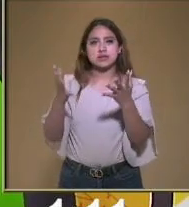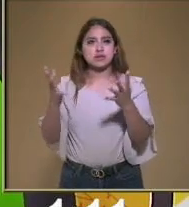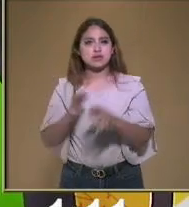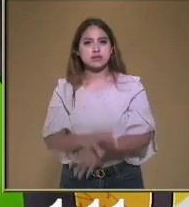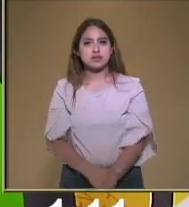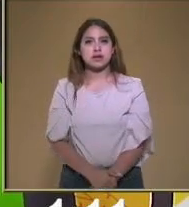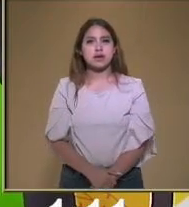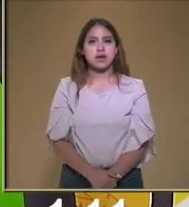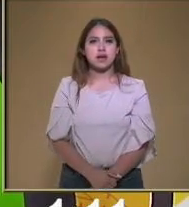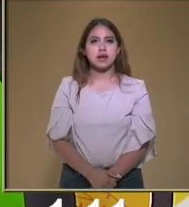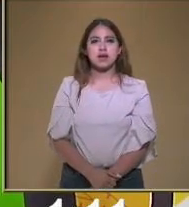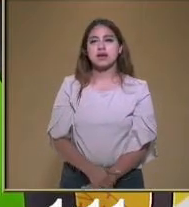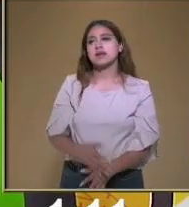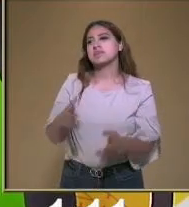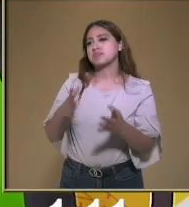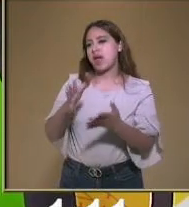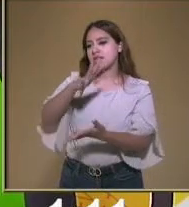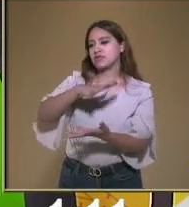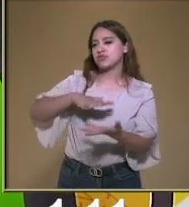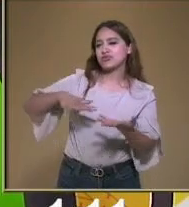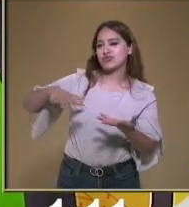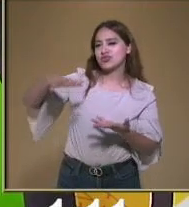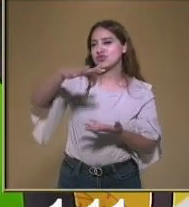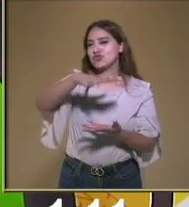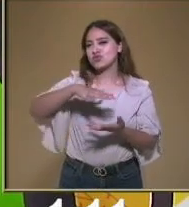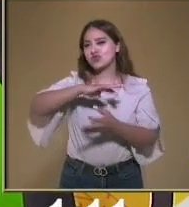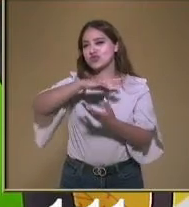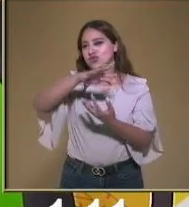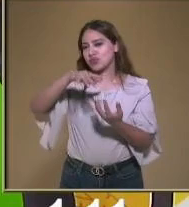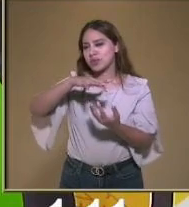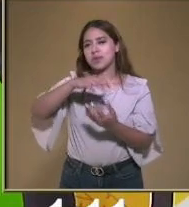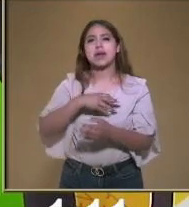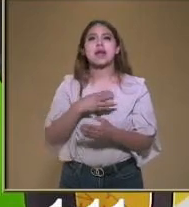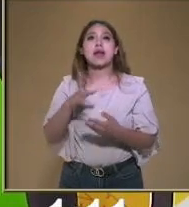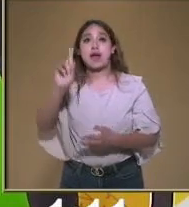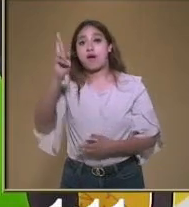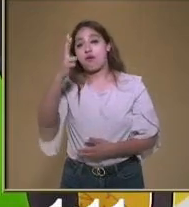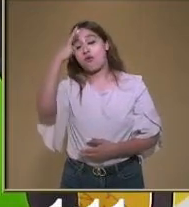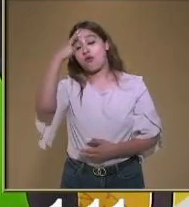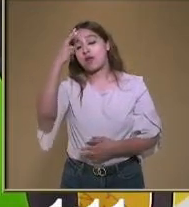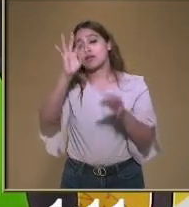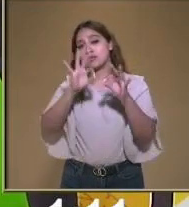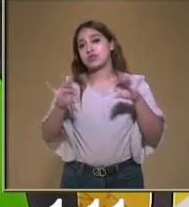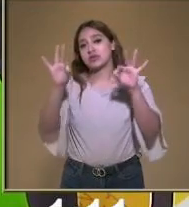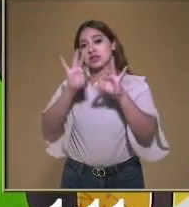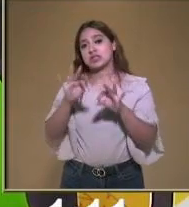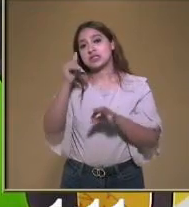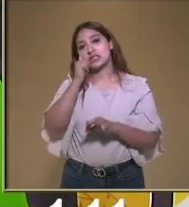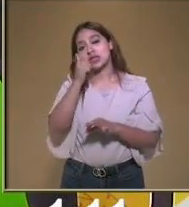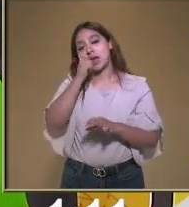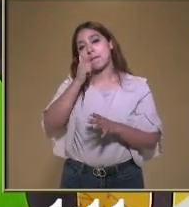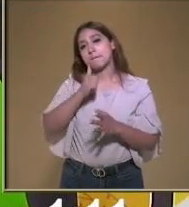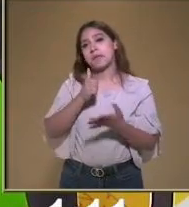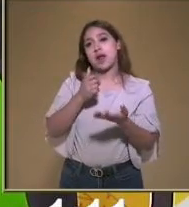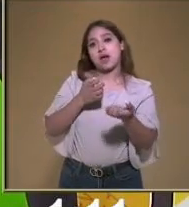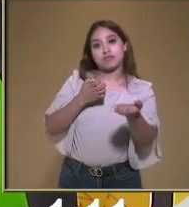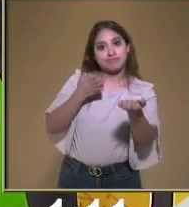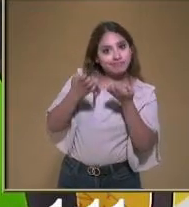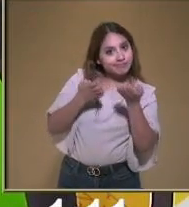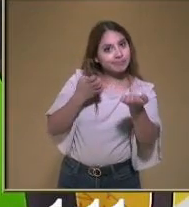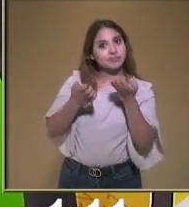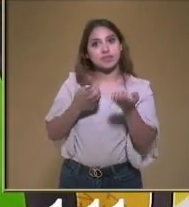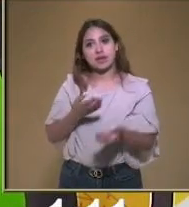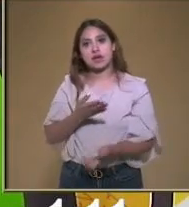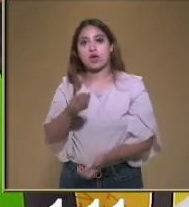podernos desempeñar en sociedad y dentro de cualquiera de las actividades, ¿verdad? Y recordar la importancia de mantenernos activos y